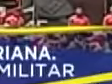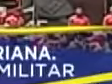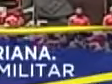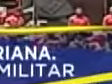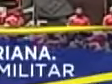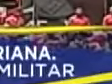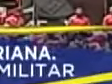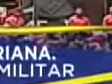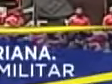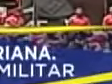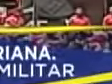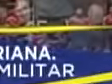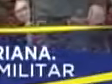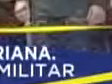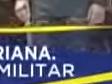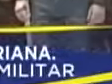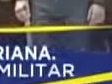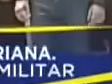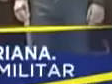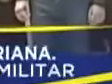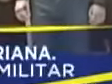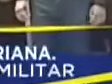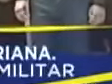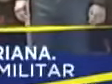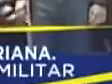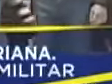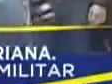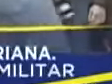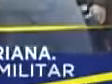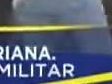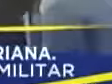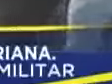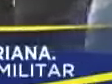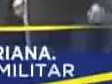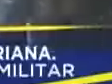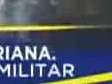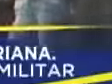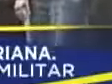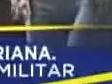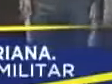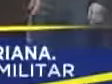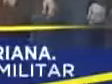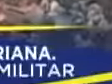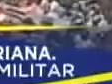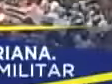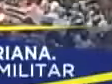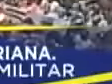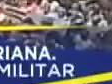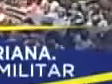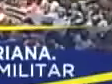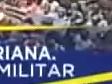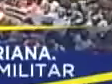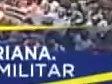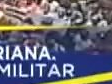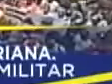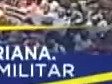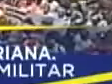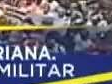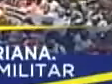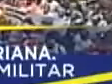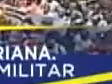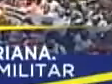a decirle a Venezuela que los combatientes vamos con ese